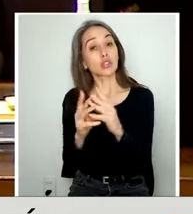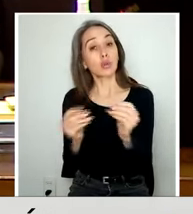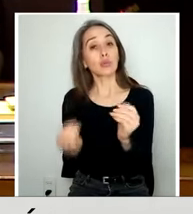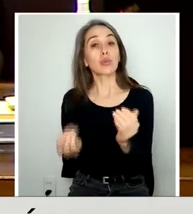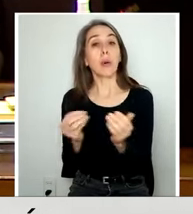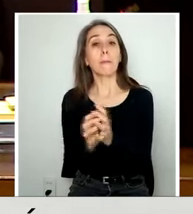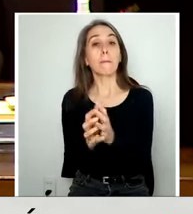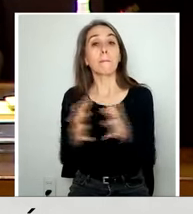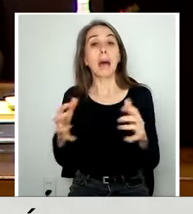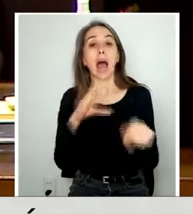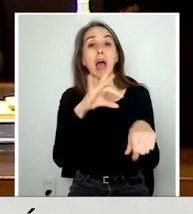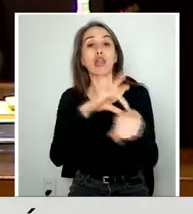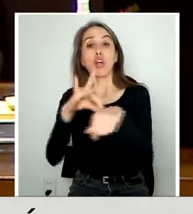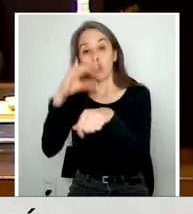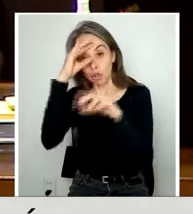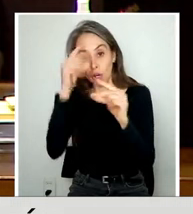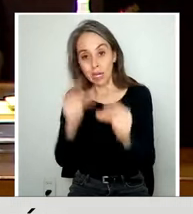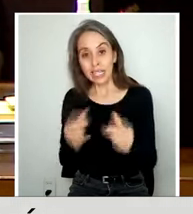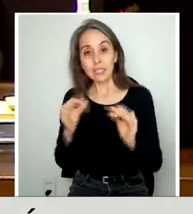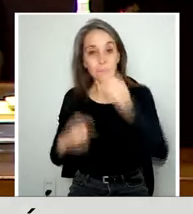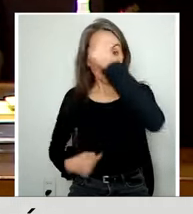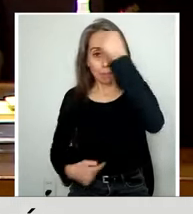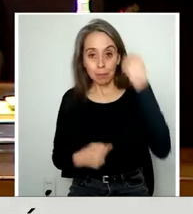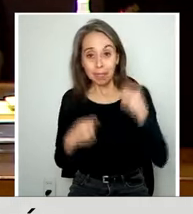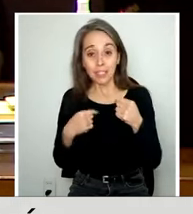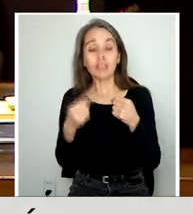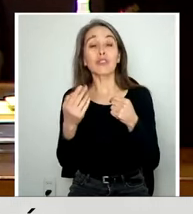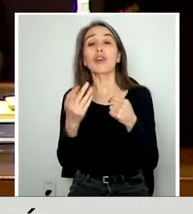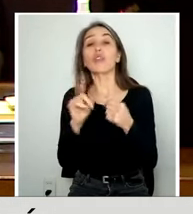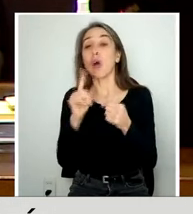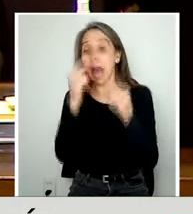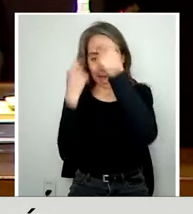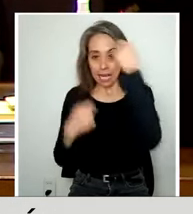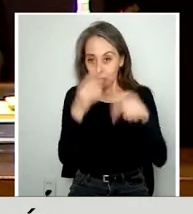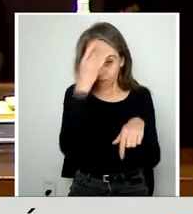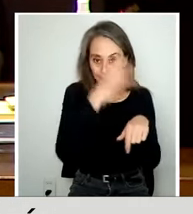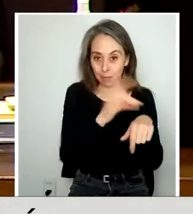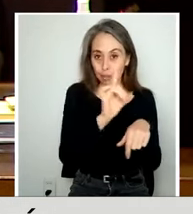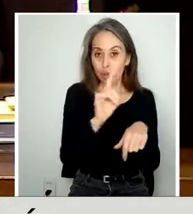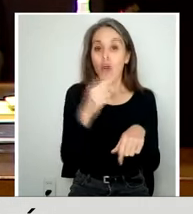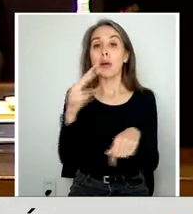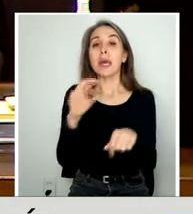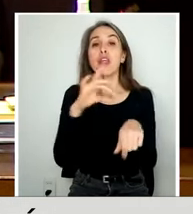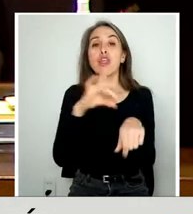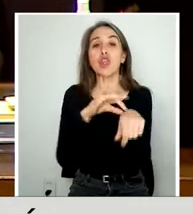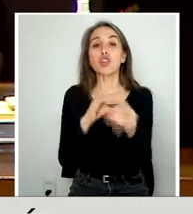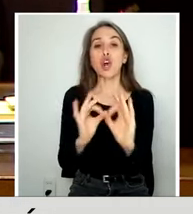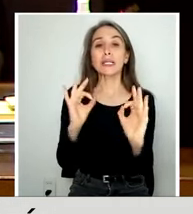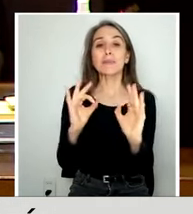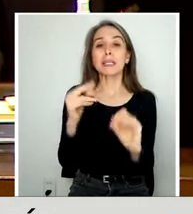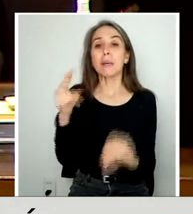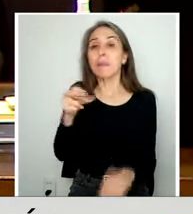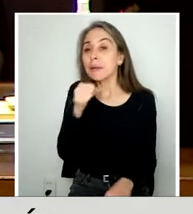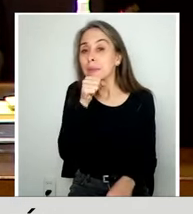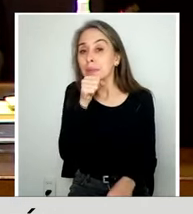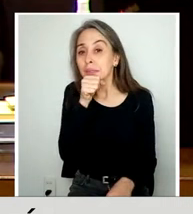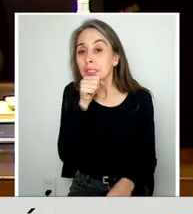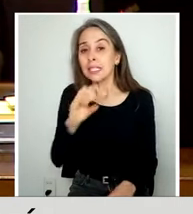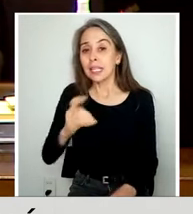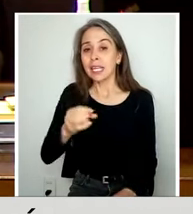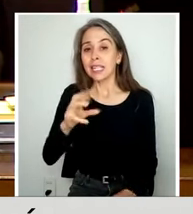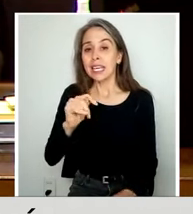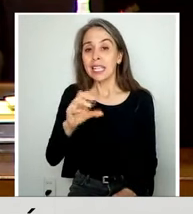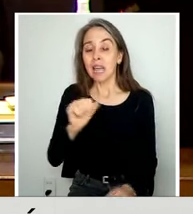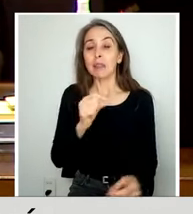especialistas en geriatría otorgando los recursos económicos que sean necesarios para alcanzar ese